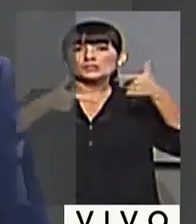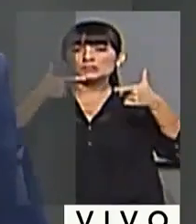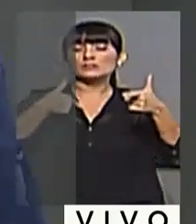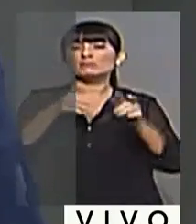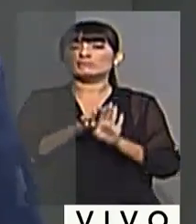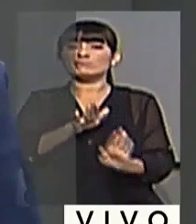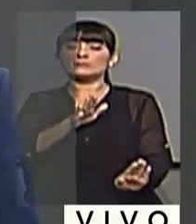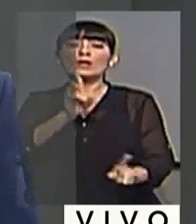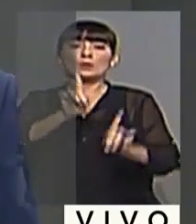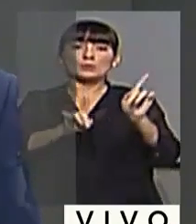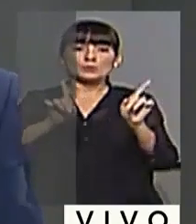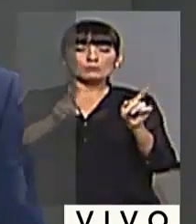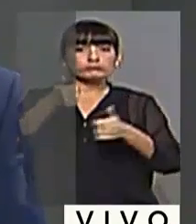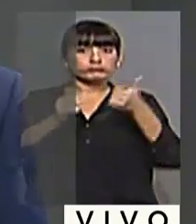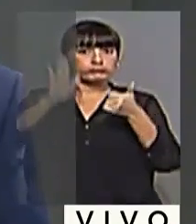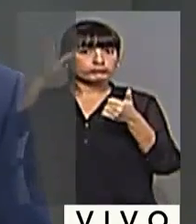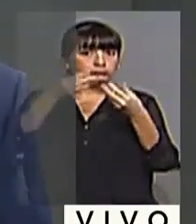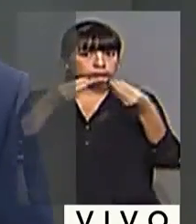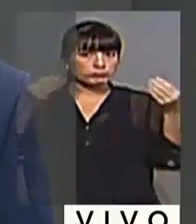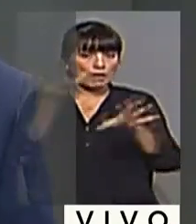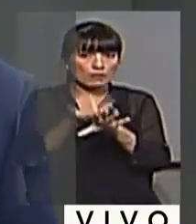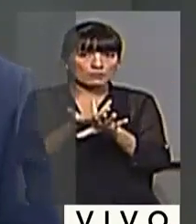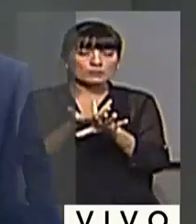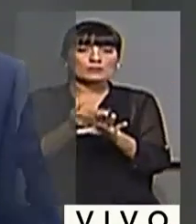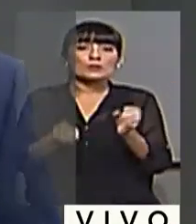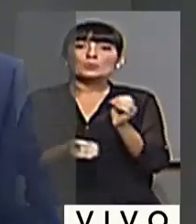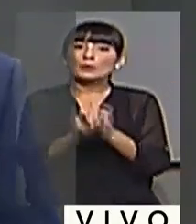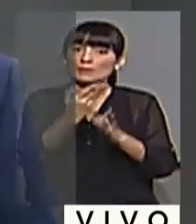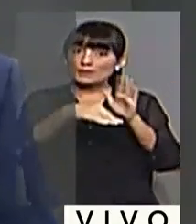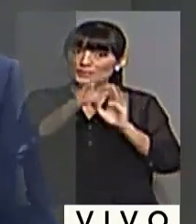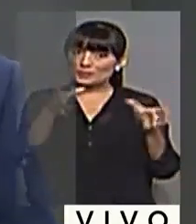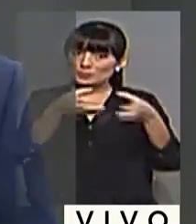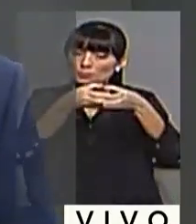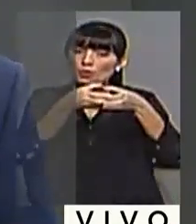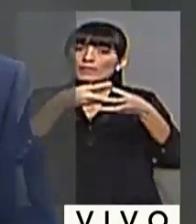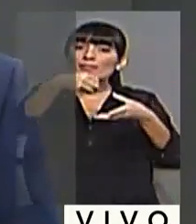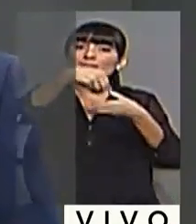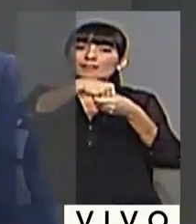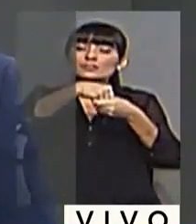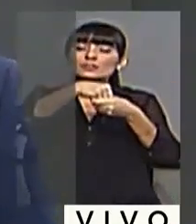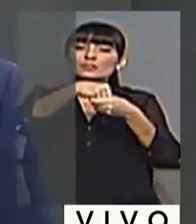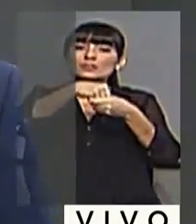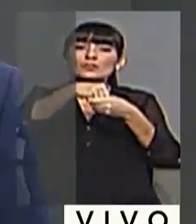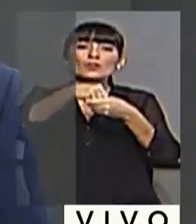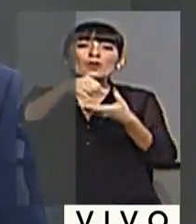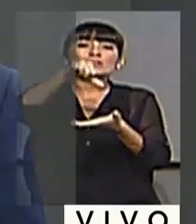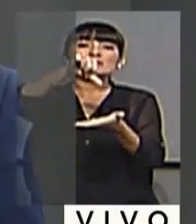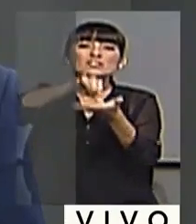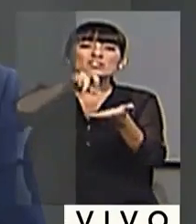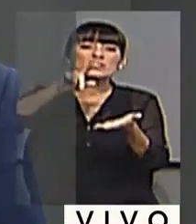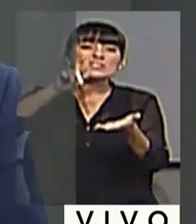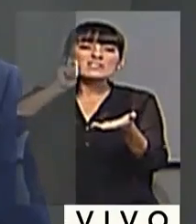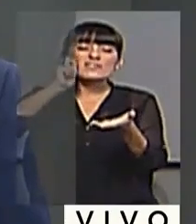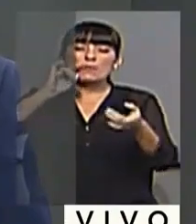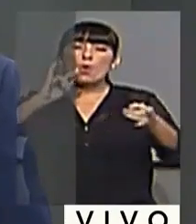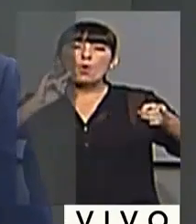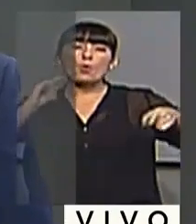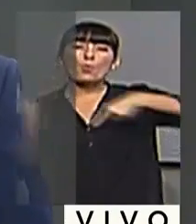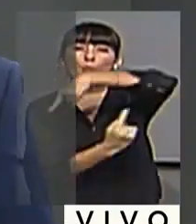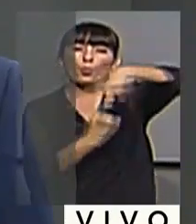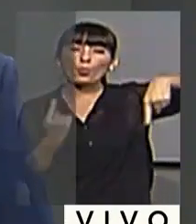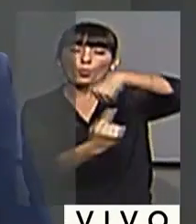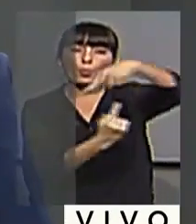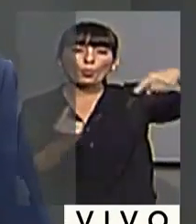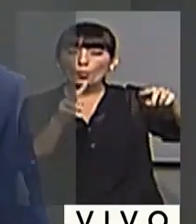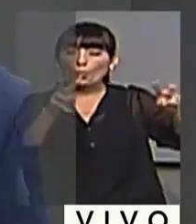han salido varios candidatos. Y la nueva mayoría está dentro del centro de lo que podría ser el huracán. Ha entrado